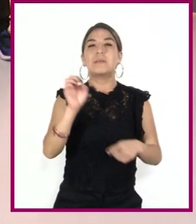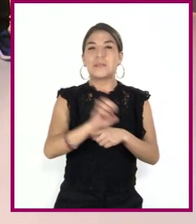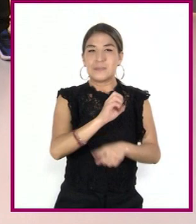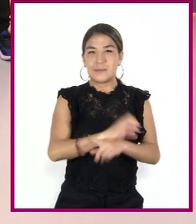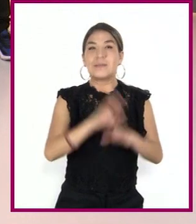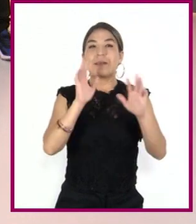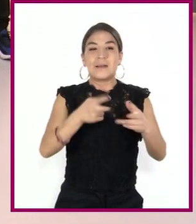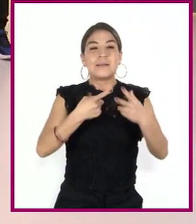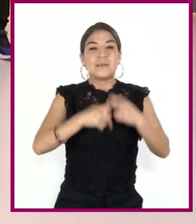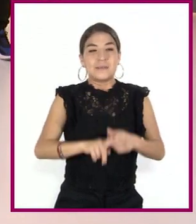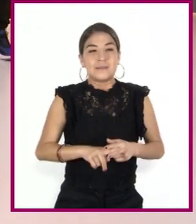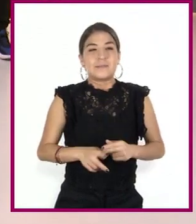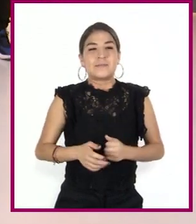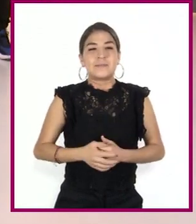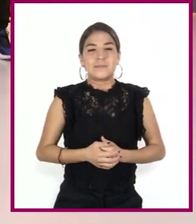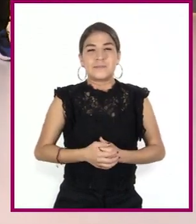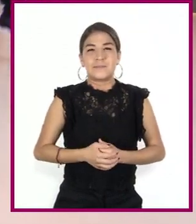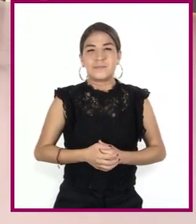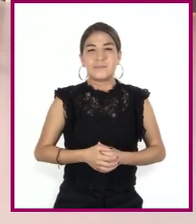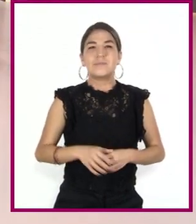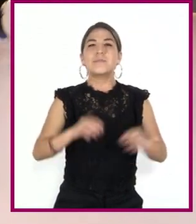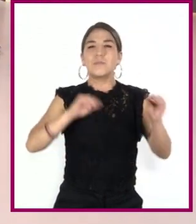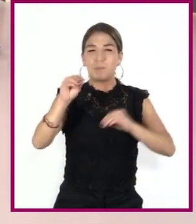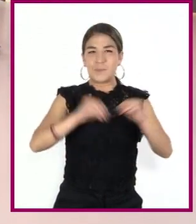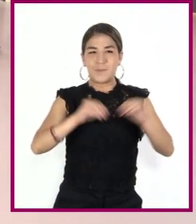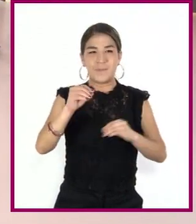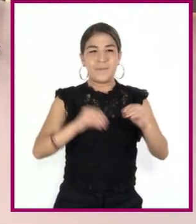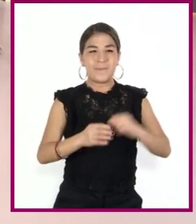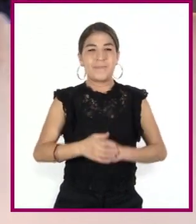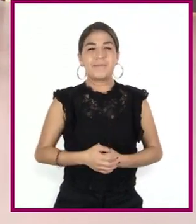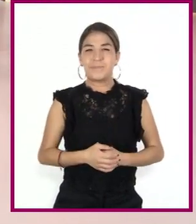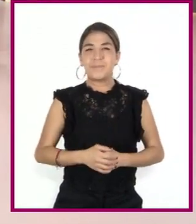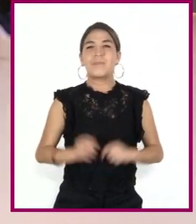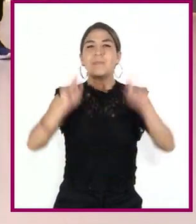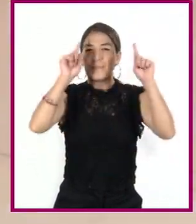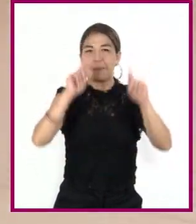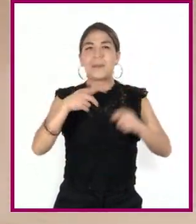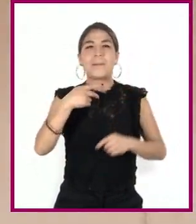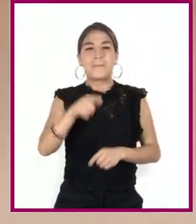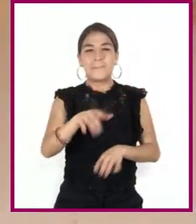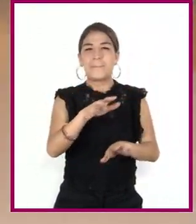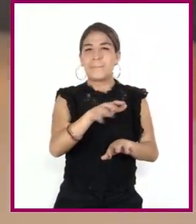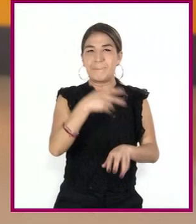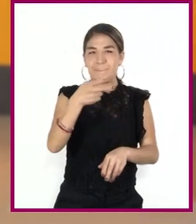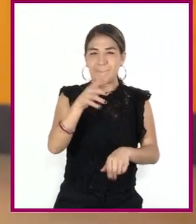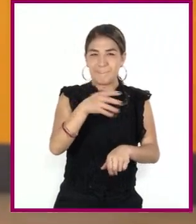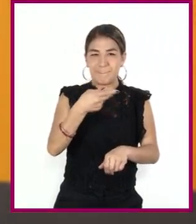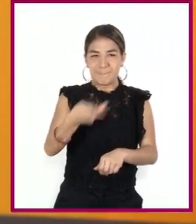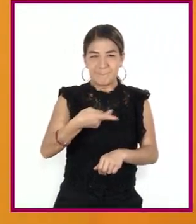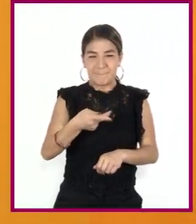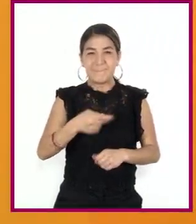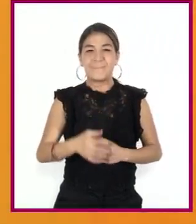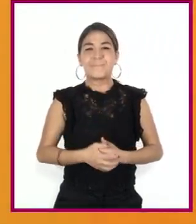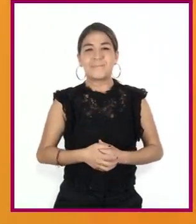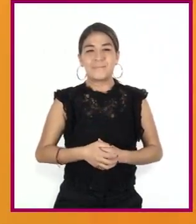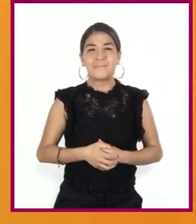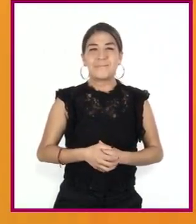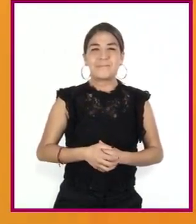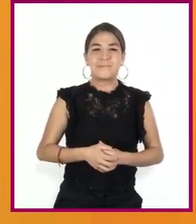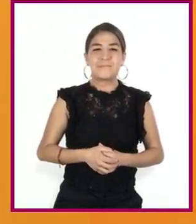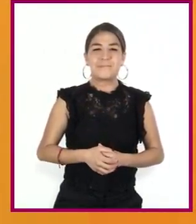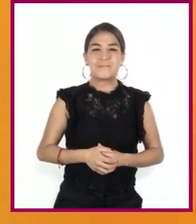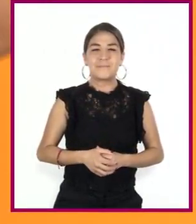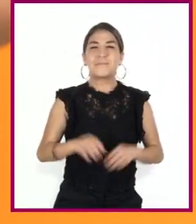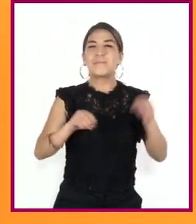comenzamos y vamos a hacer elevación de rodillas y brazos arriba y abajo.